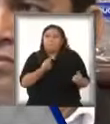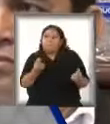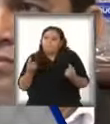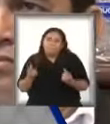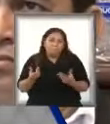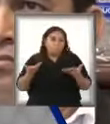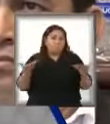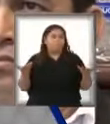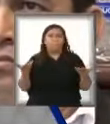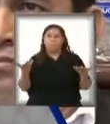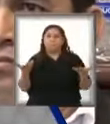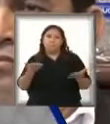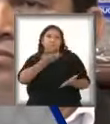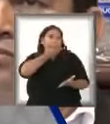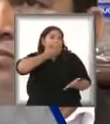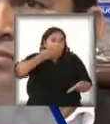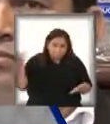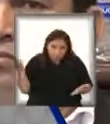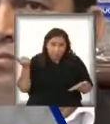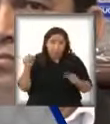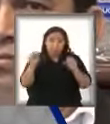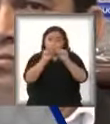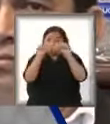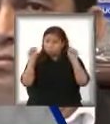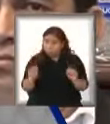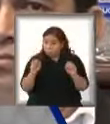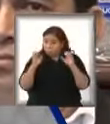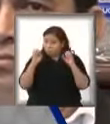mejorar el sistema de los maestros. Muchas gracias, señor presidente.